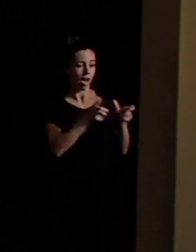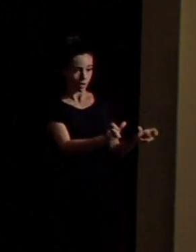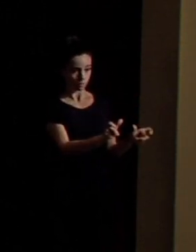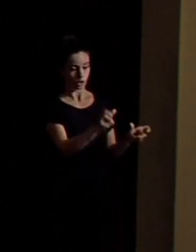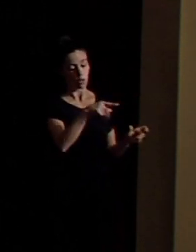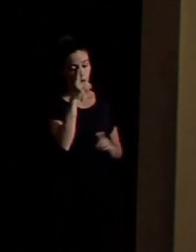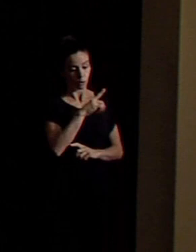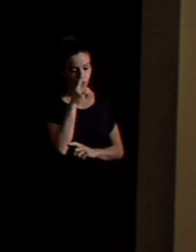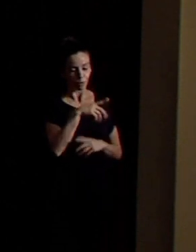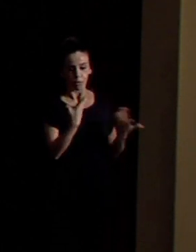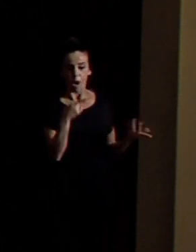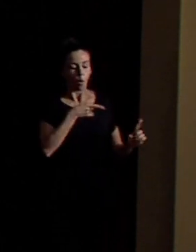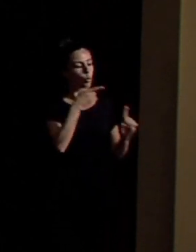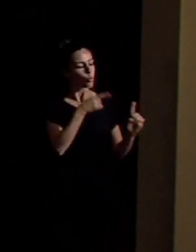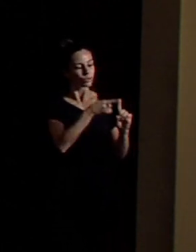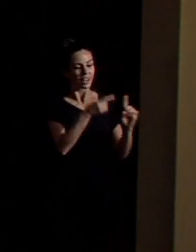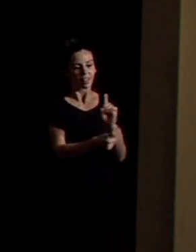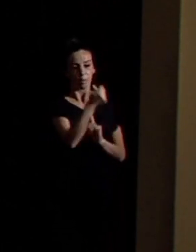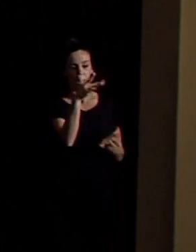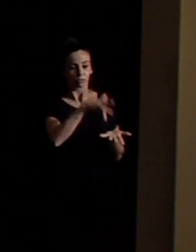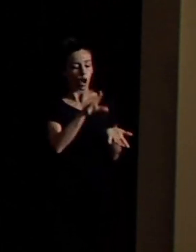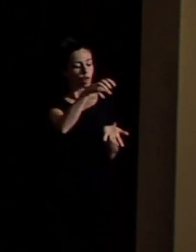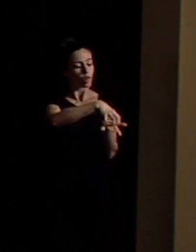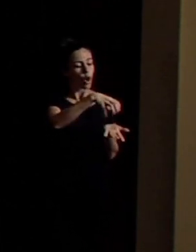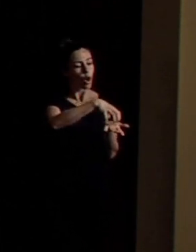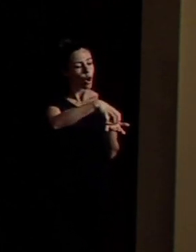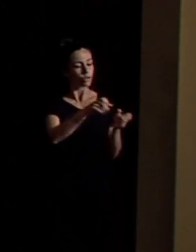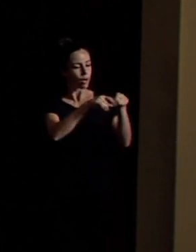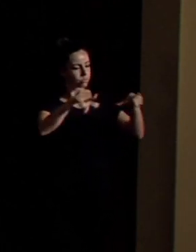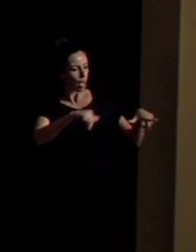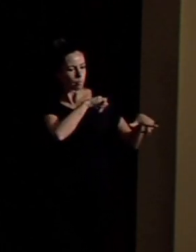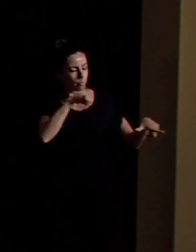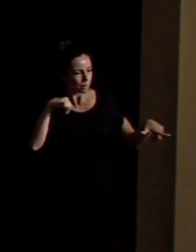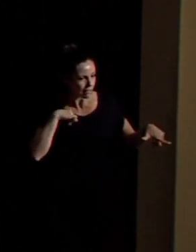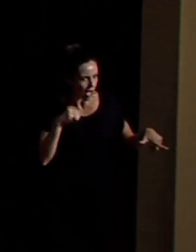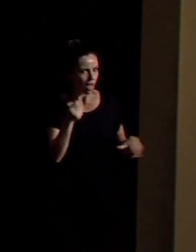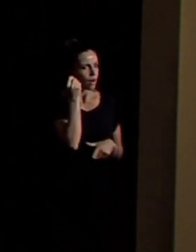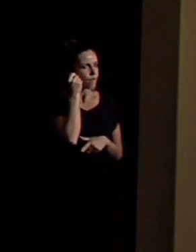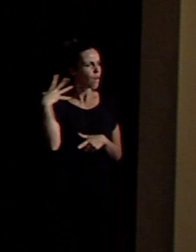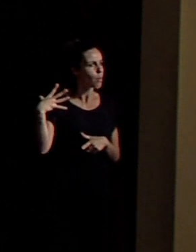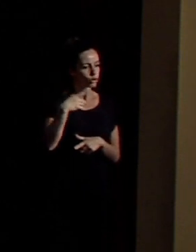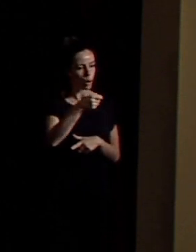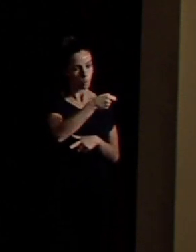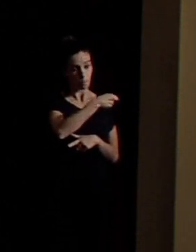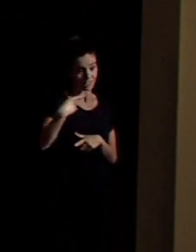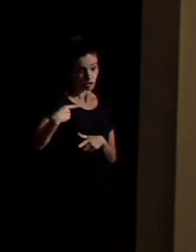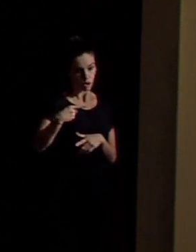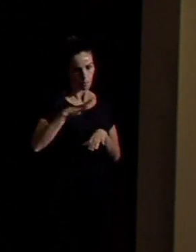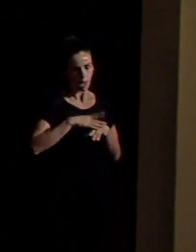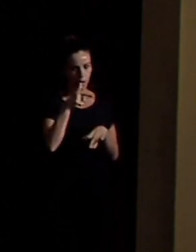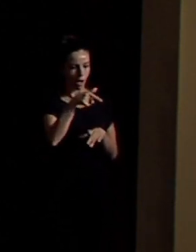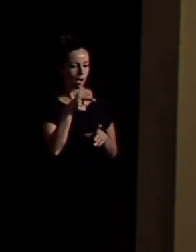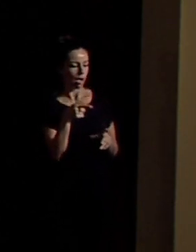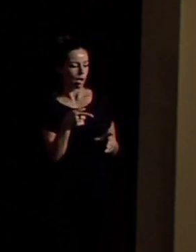el uso cada vez más de los espacios privados, de los famosos pisos, para, bueno, pues